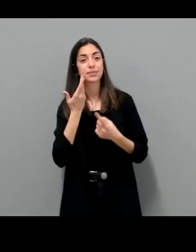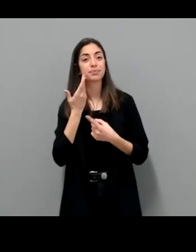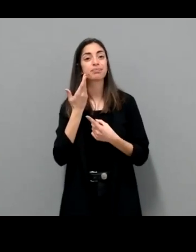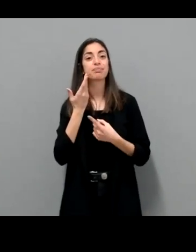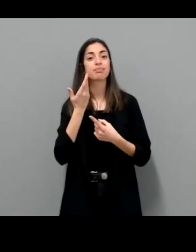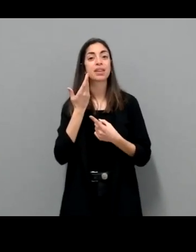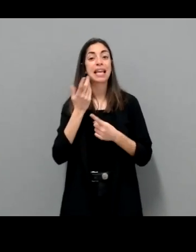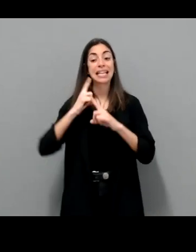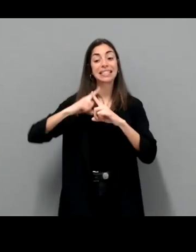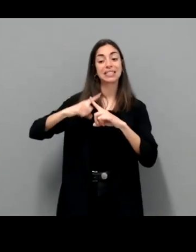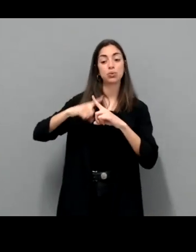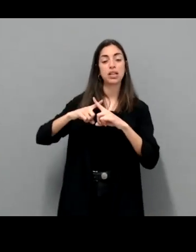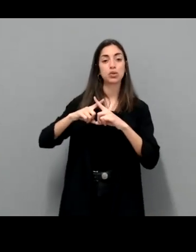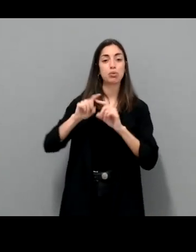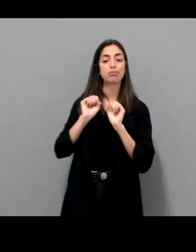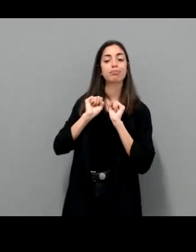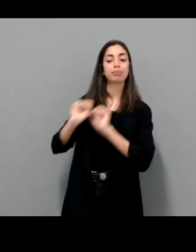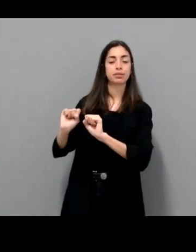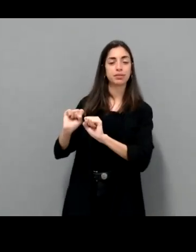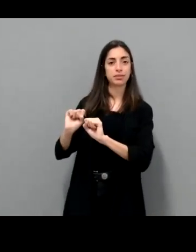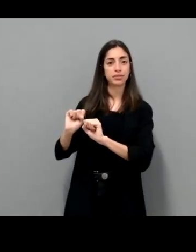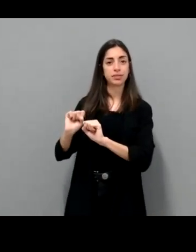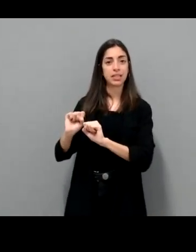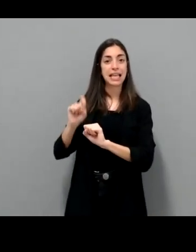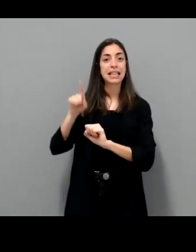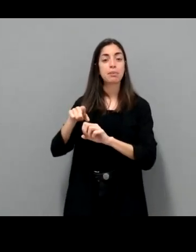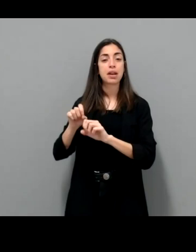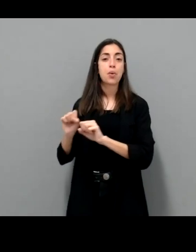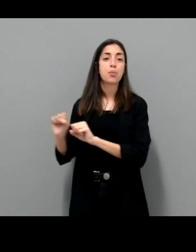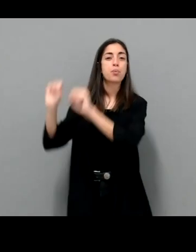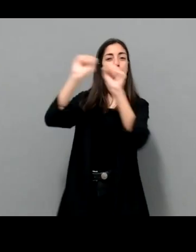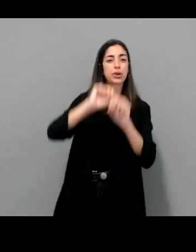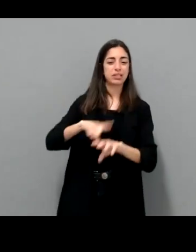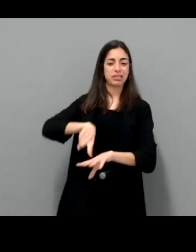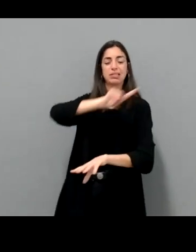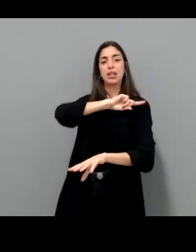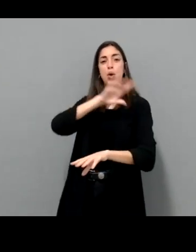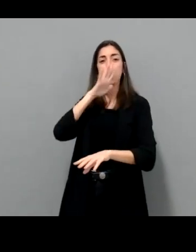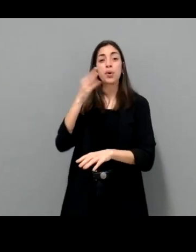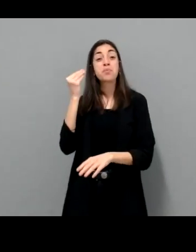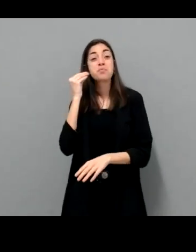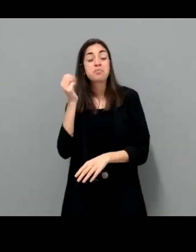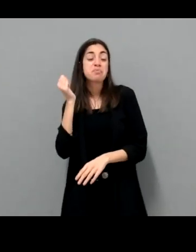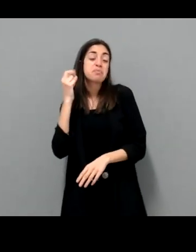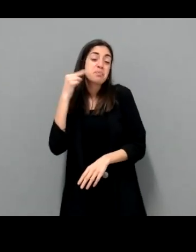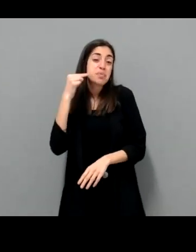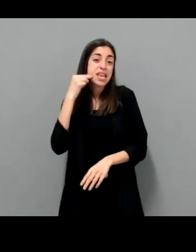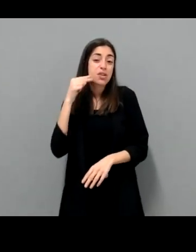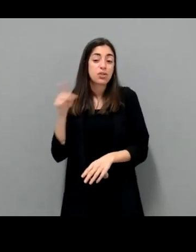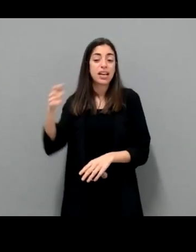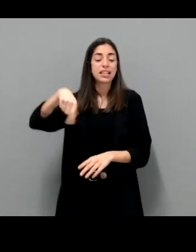sexualidad y se les sobreprotege por el miedo al abuso. Sin embargo,